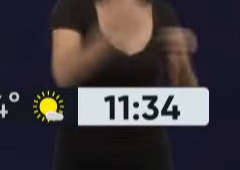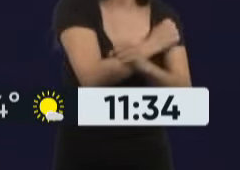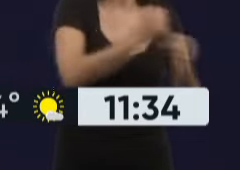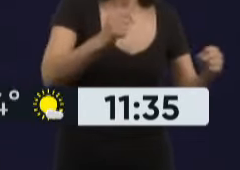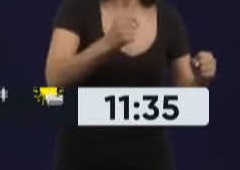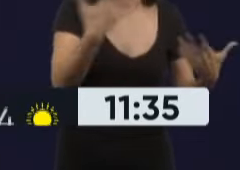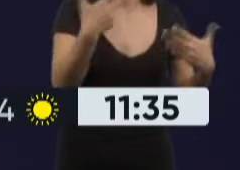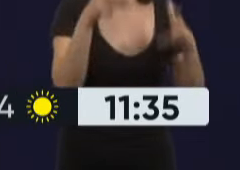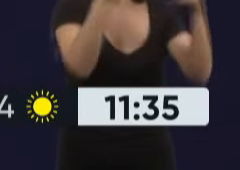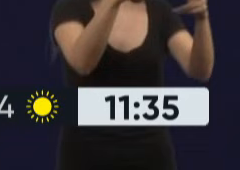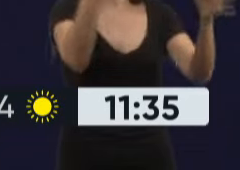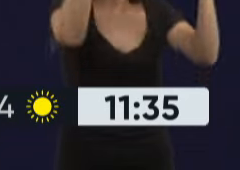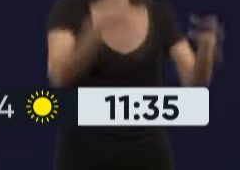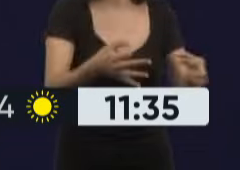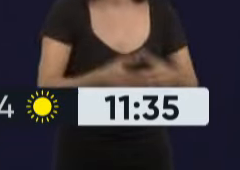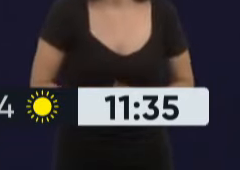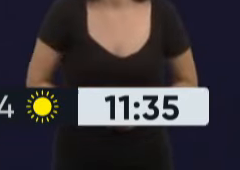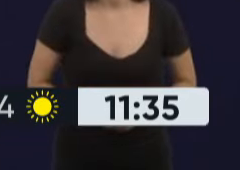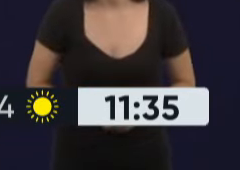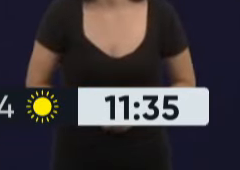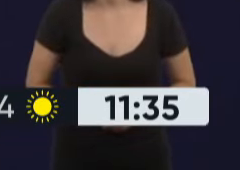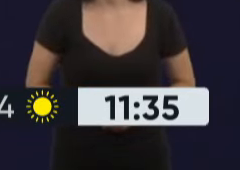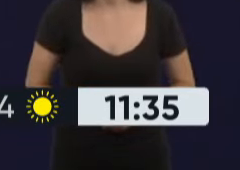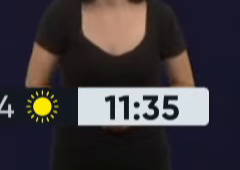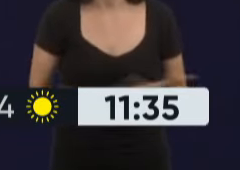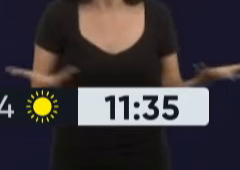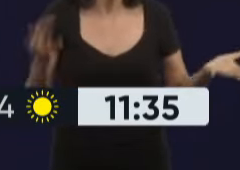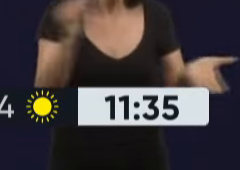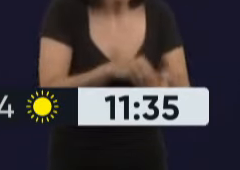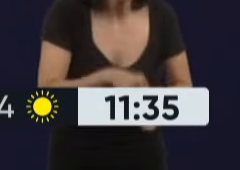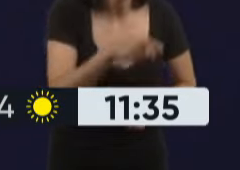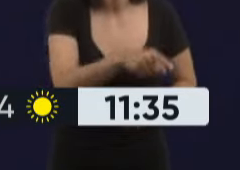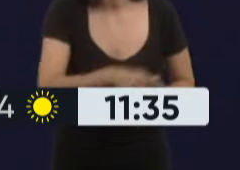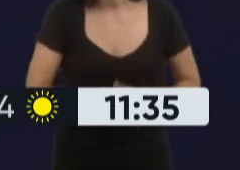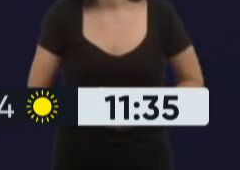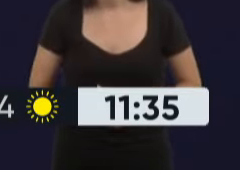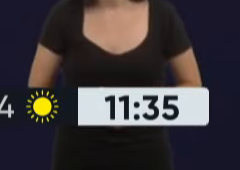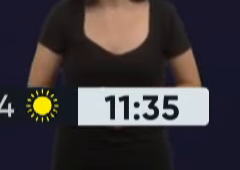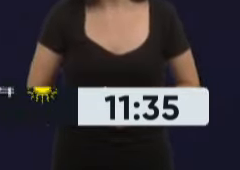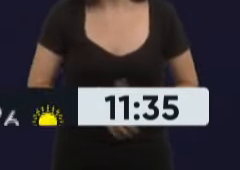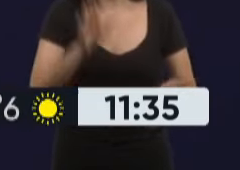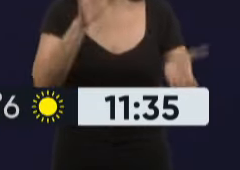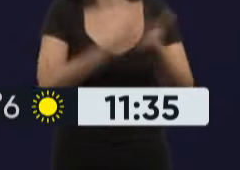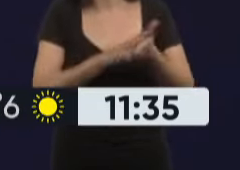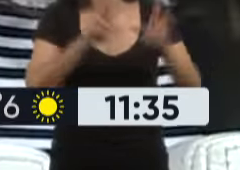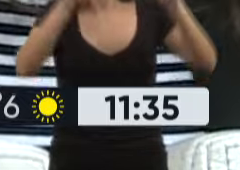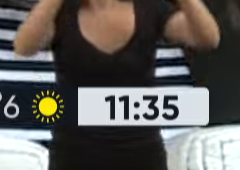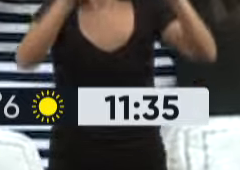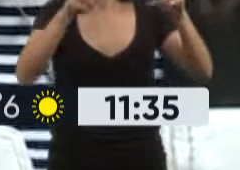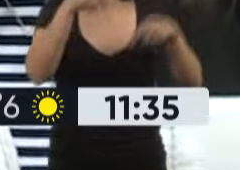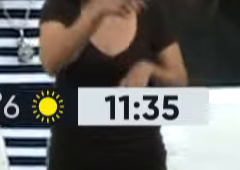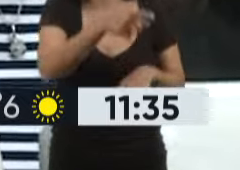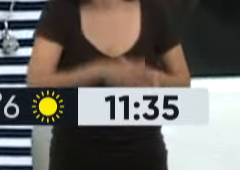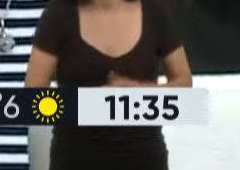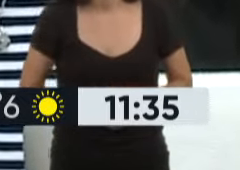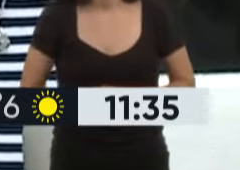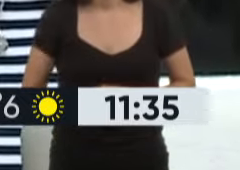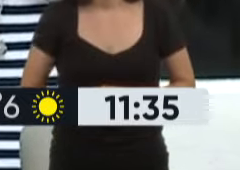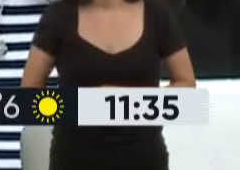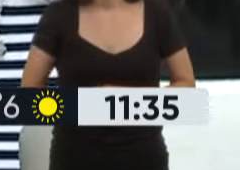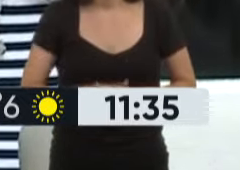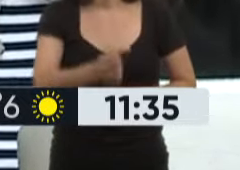más precisa Si se quiere perd sobre sobre lo que pasó con la con